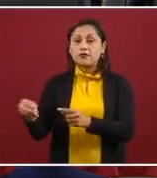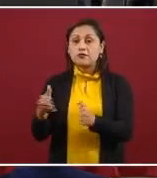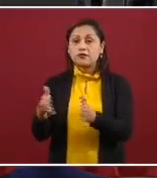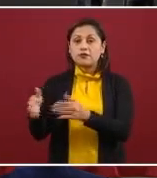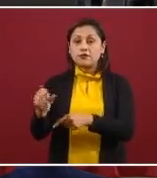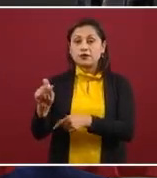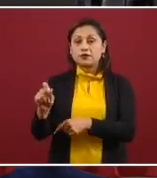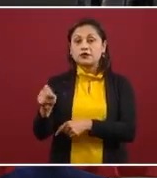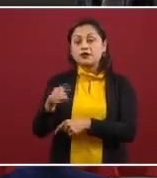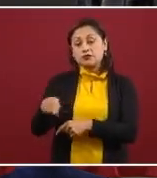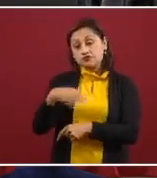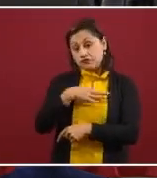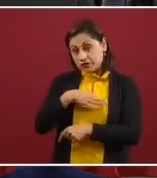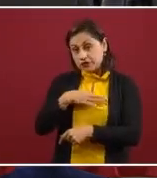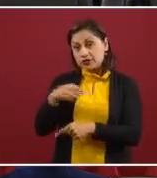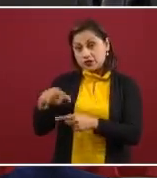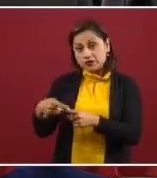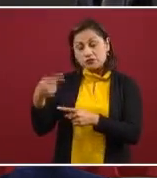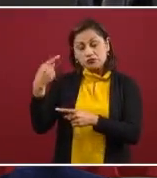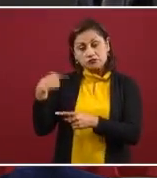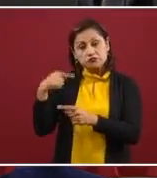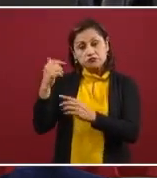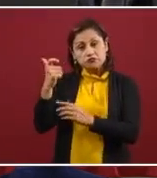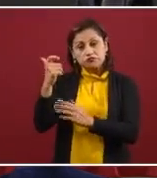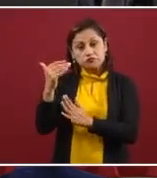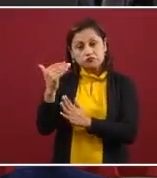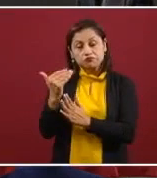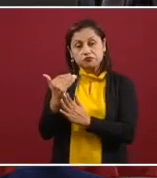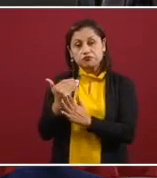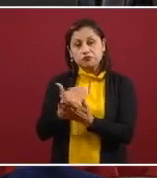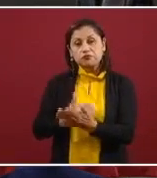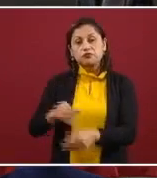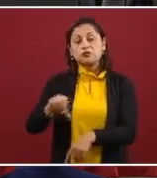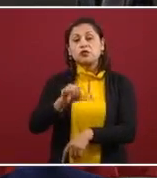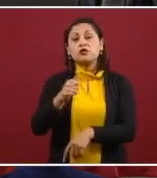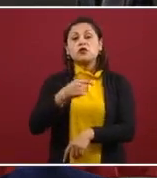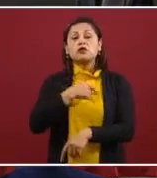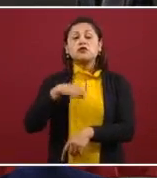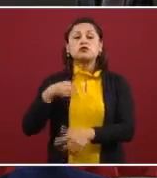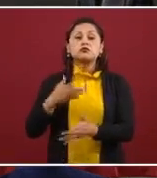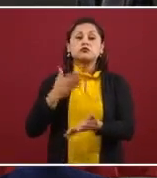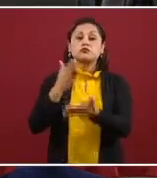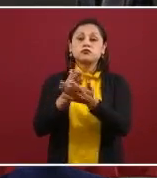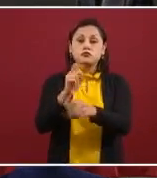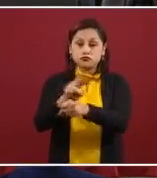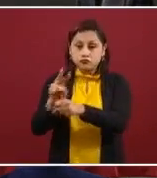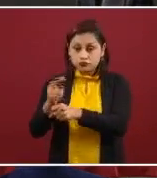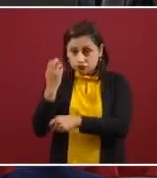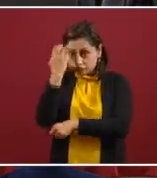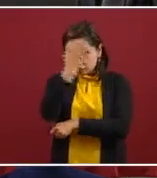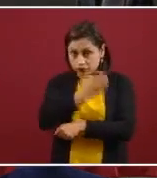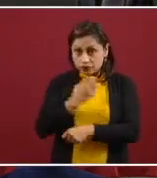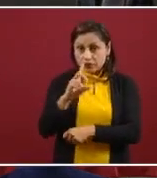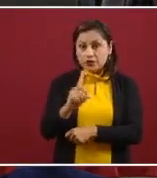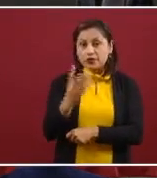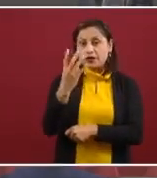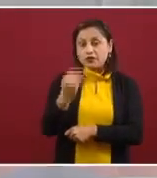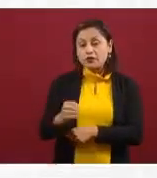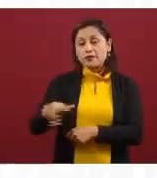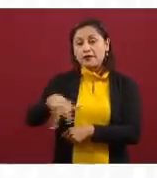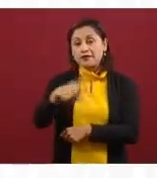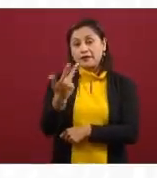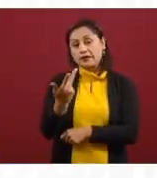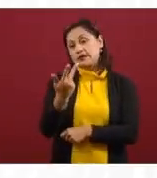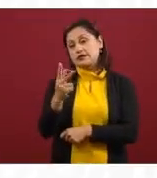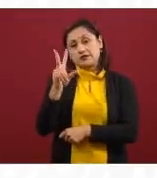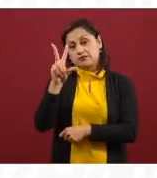Gas por el esfuerzo que ha venido haciendo. Y en las verificaciones realizamos 39, 13 con infracción, 3 negativas